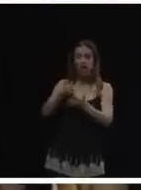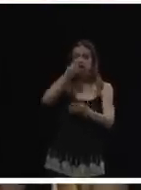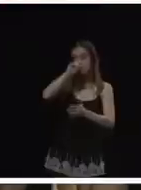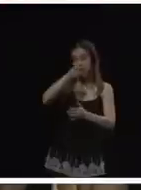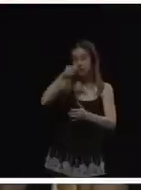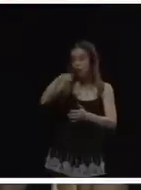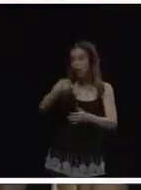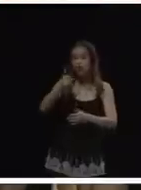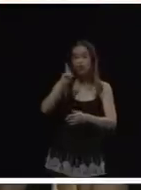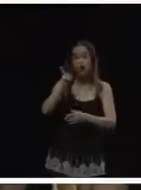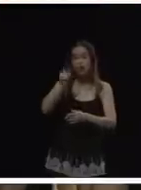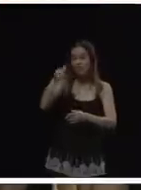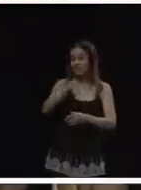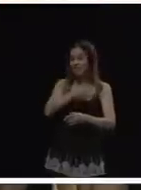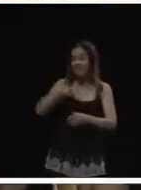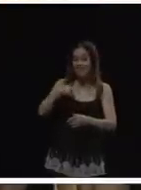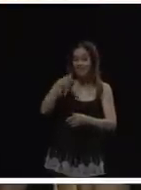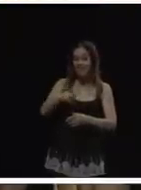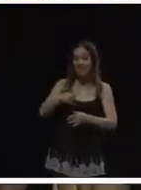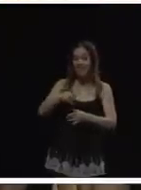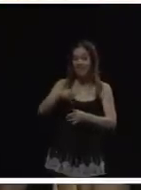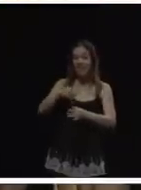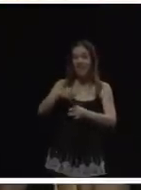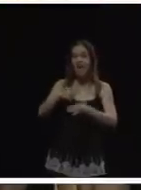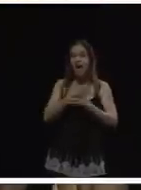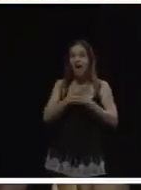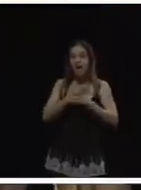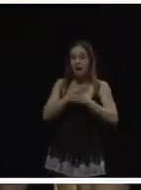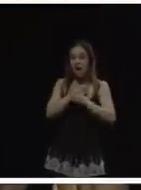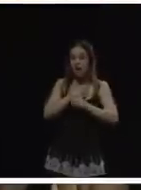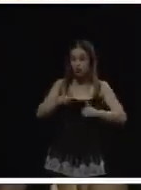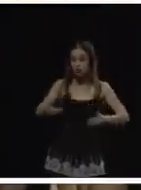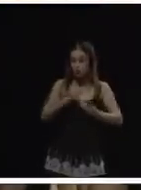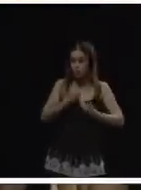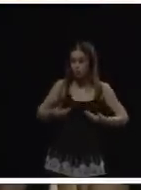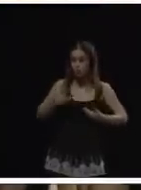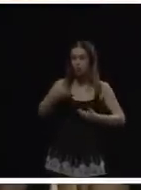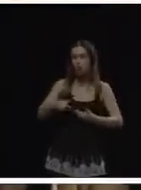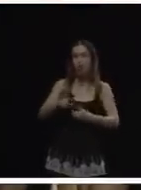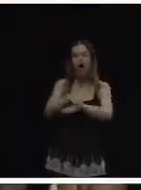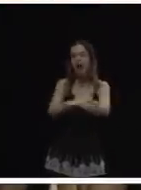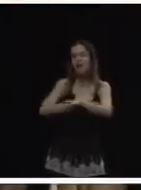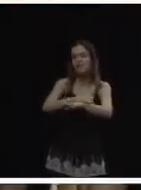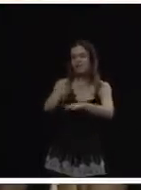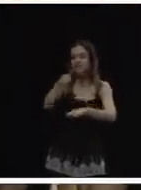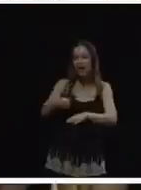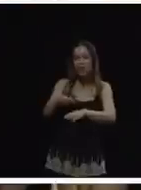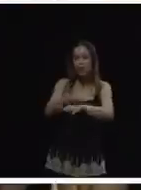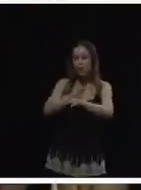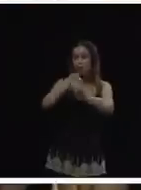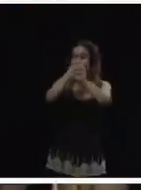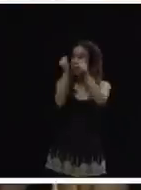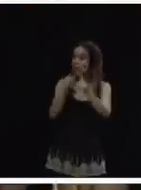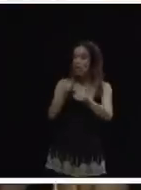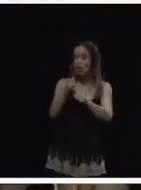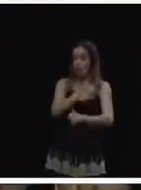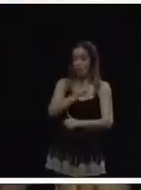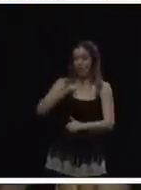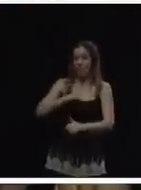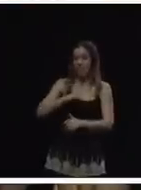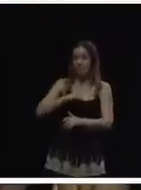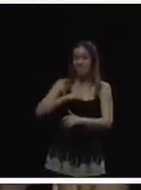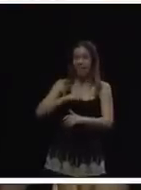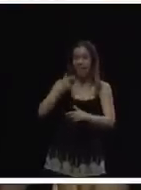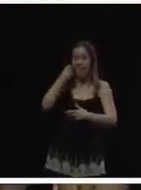quiere trasladar el gobierno de Ayuso al Estado. Un modelo, recordemos, que privatiza la sanidad y la da